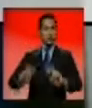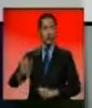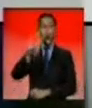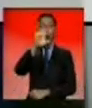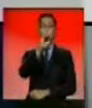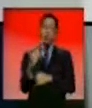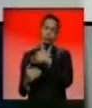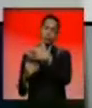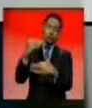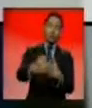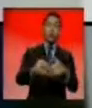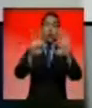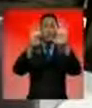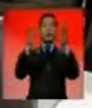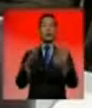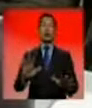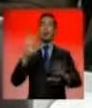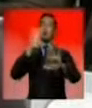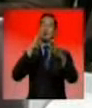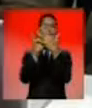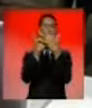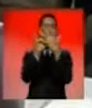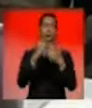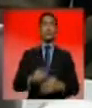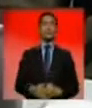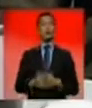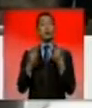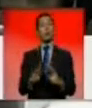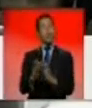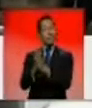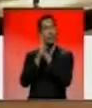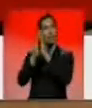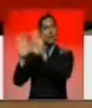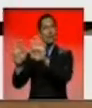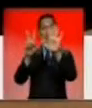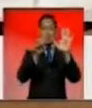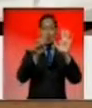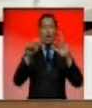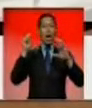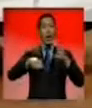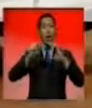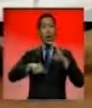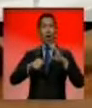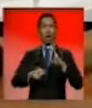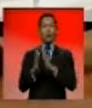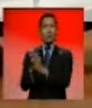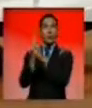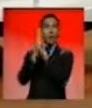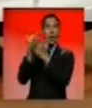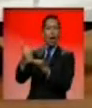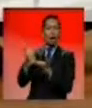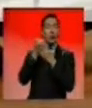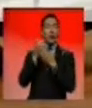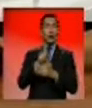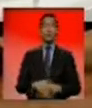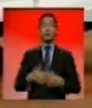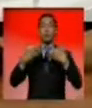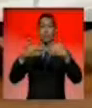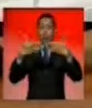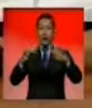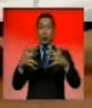van a encontrar cuentas en el exterior, no tienen empresas offshore, no tienen nada. A este proceso se suman otras 4 personas a las que el juez